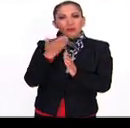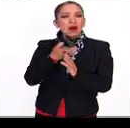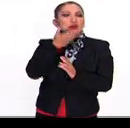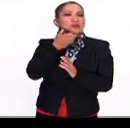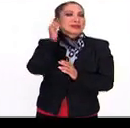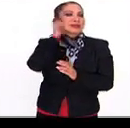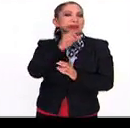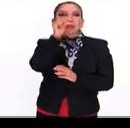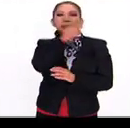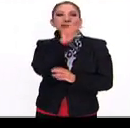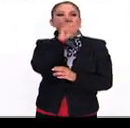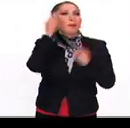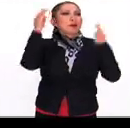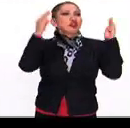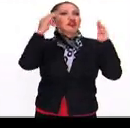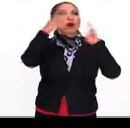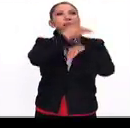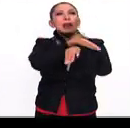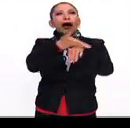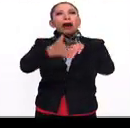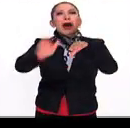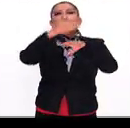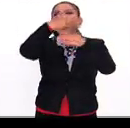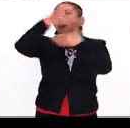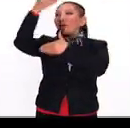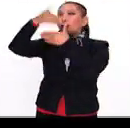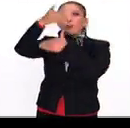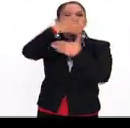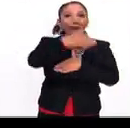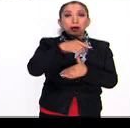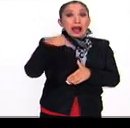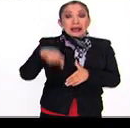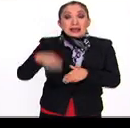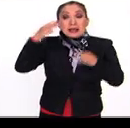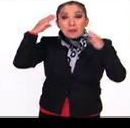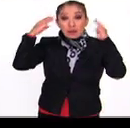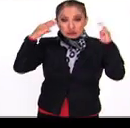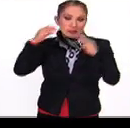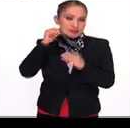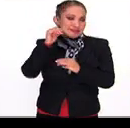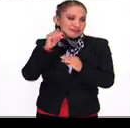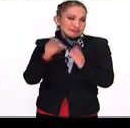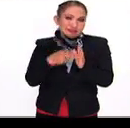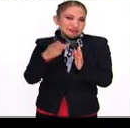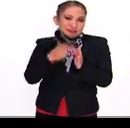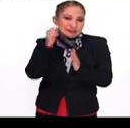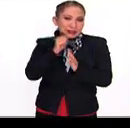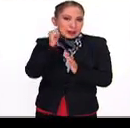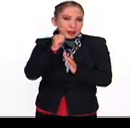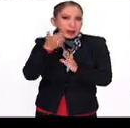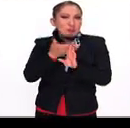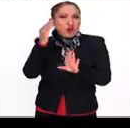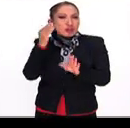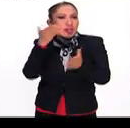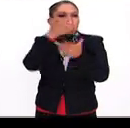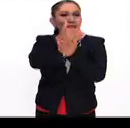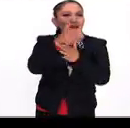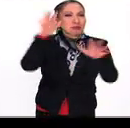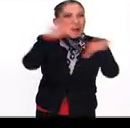acostumbrados a la idea del museo como un cubo blanco. En este museo con frecuencia hacemos intervenciones